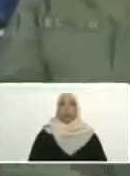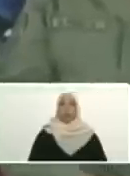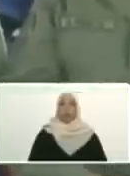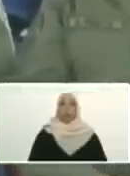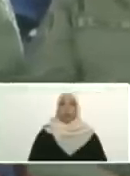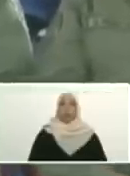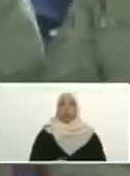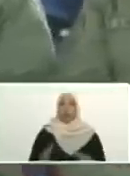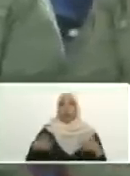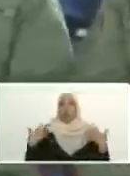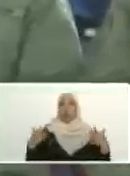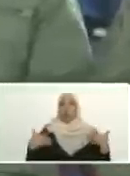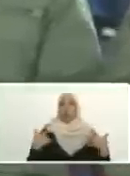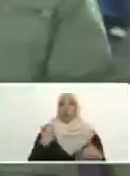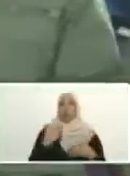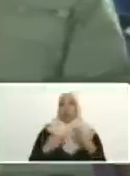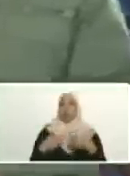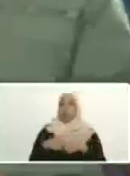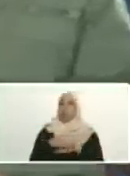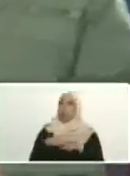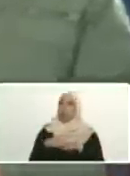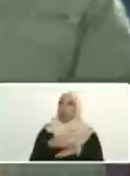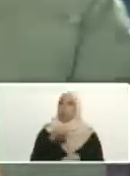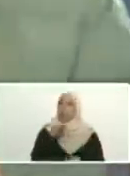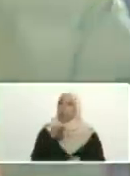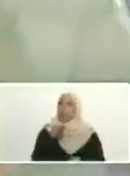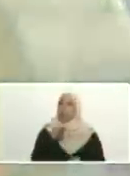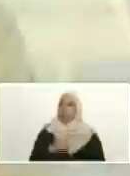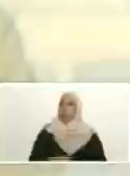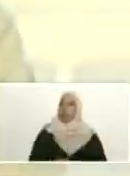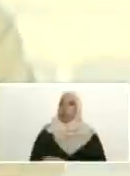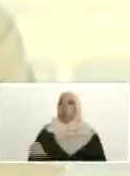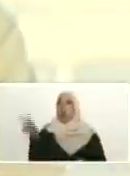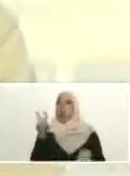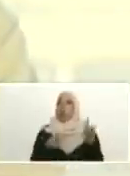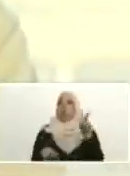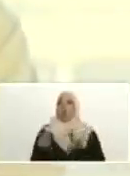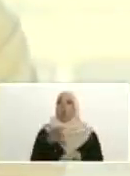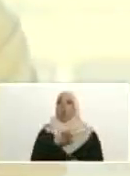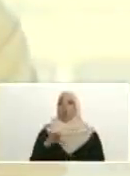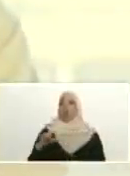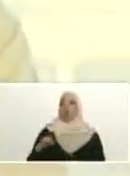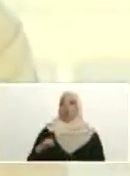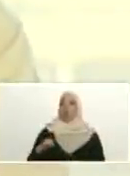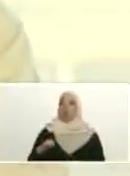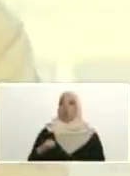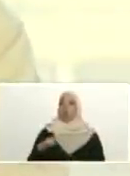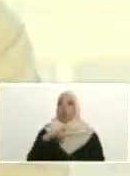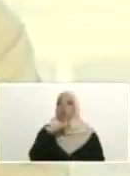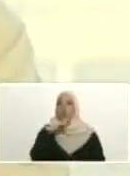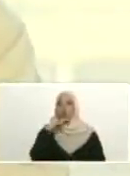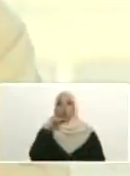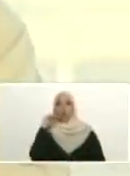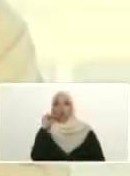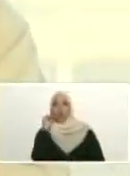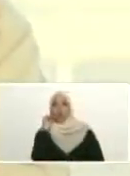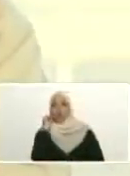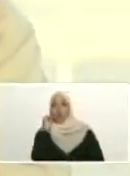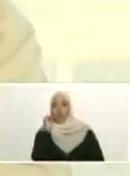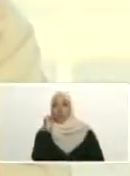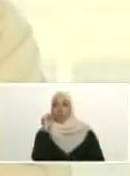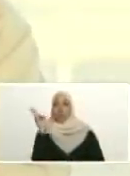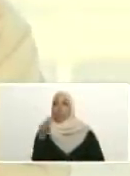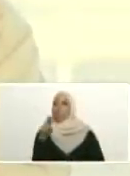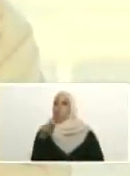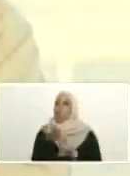Estoy disfrutando, ¿vale? Me perdonan. Que disfrute solo aquí. Pero esto es un postre. En ningún